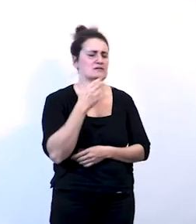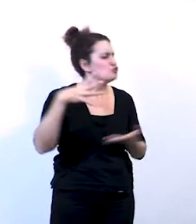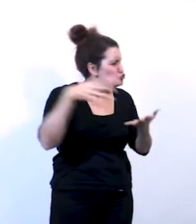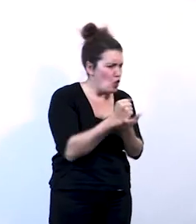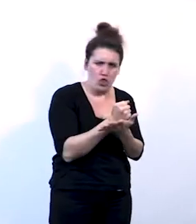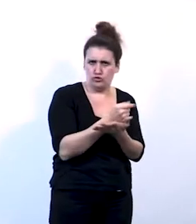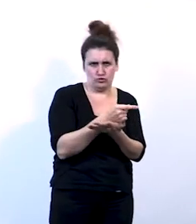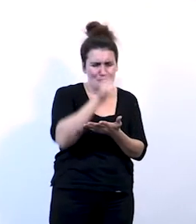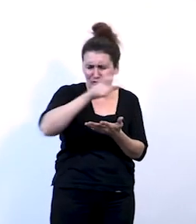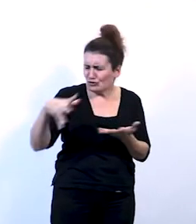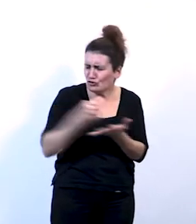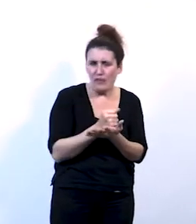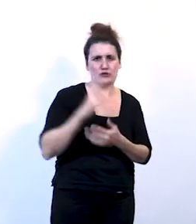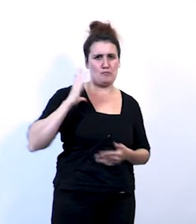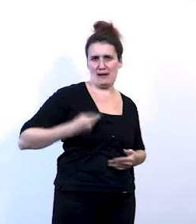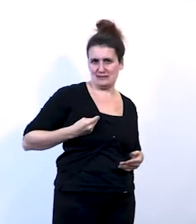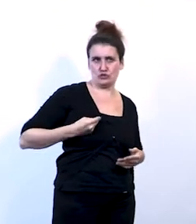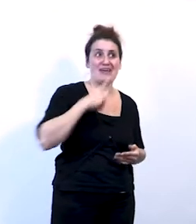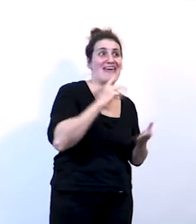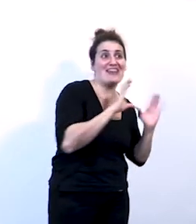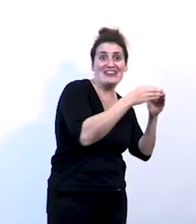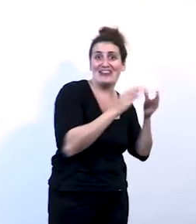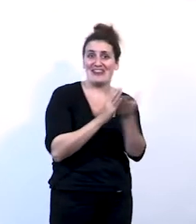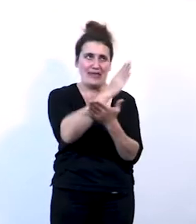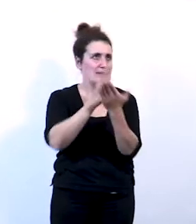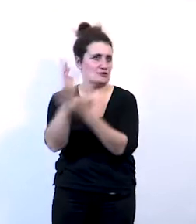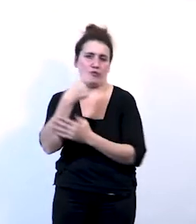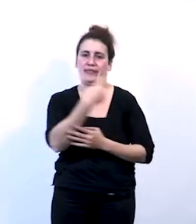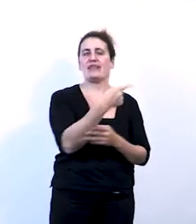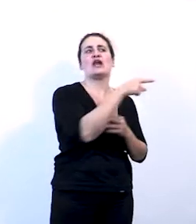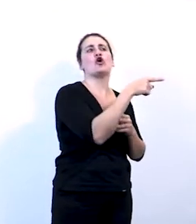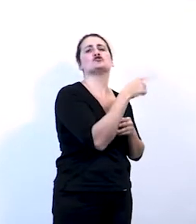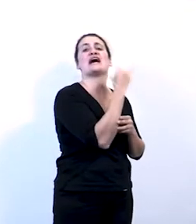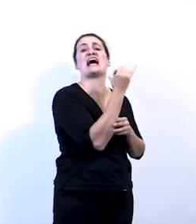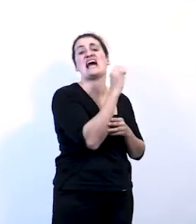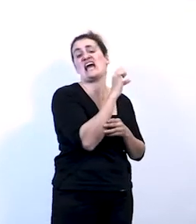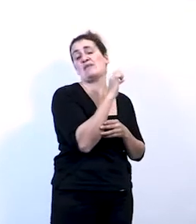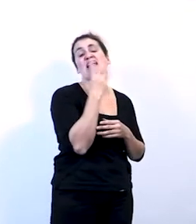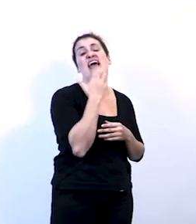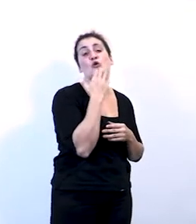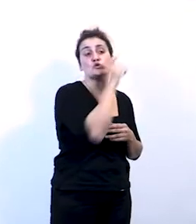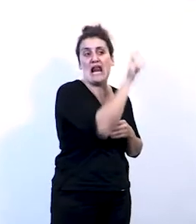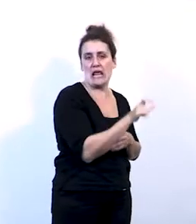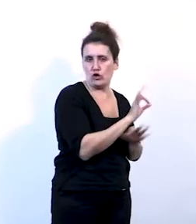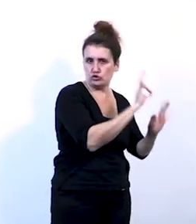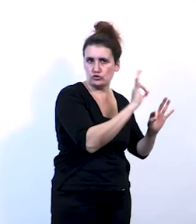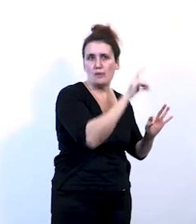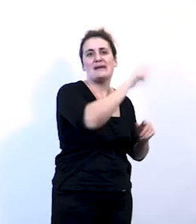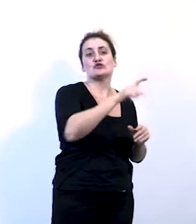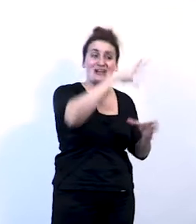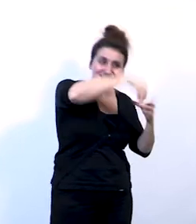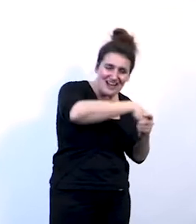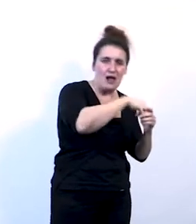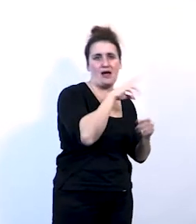palestinos. Y la división esa de que los jerusalenos o la gente que está en Jerusalén, por